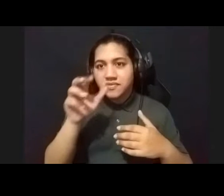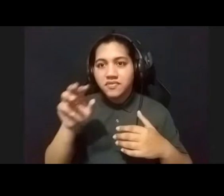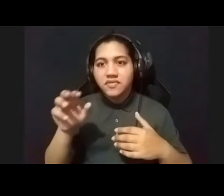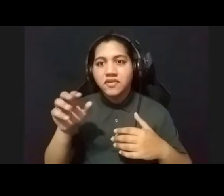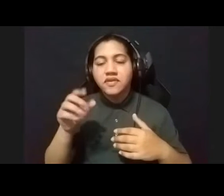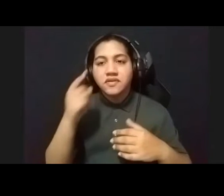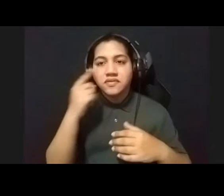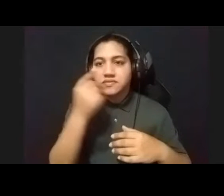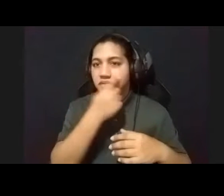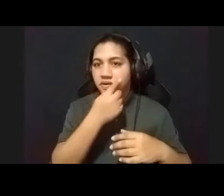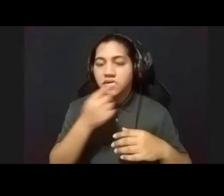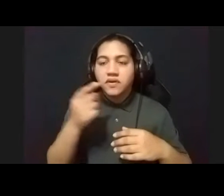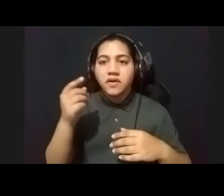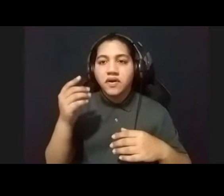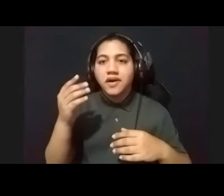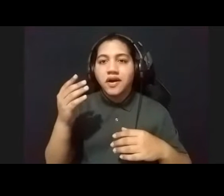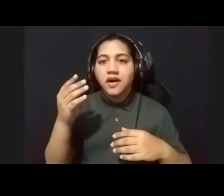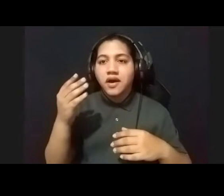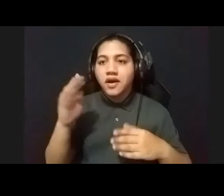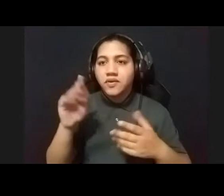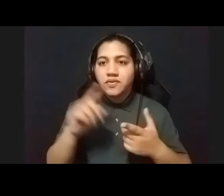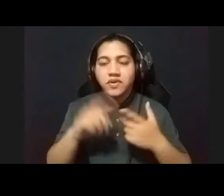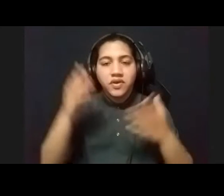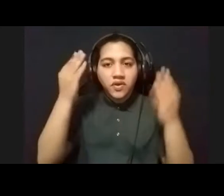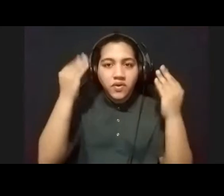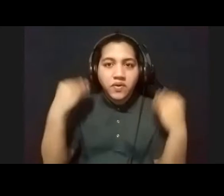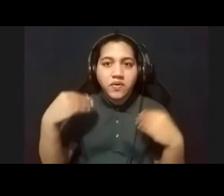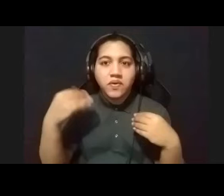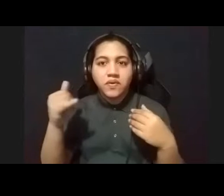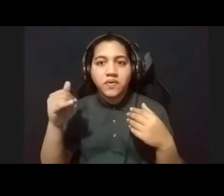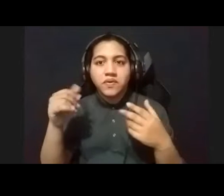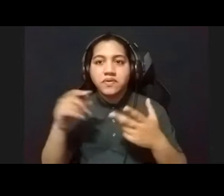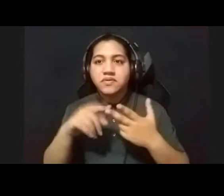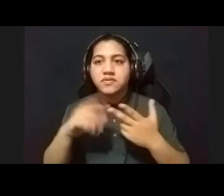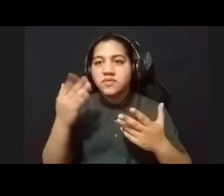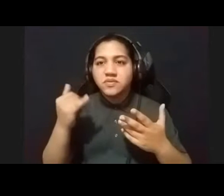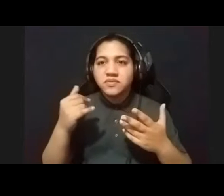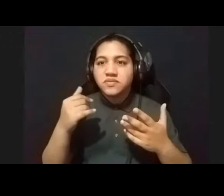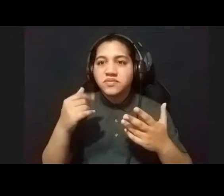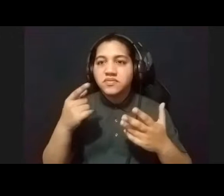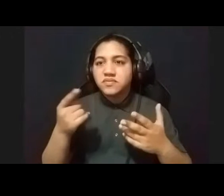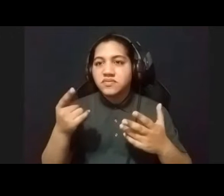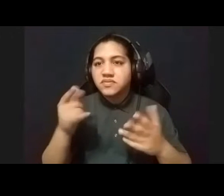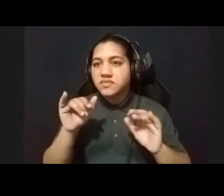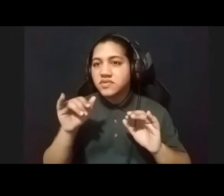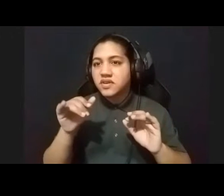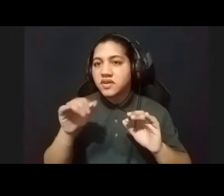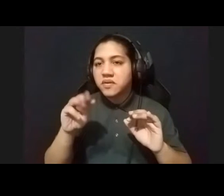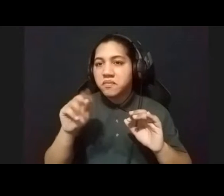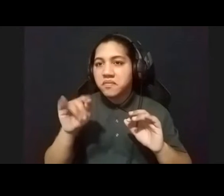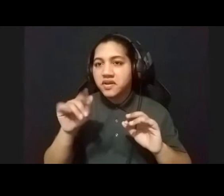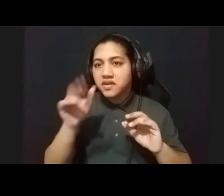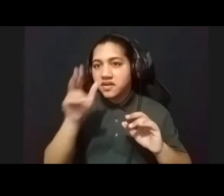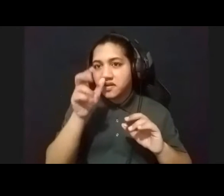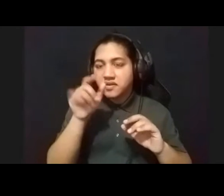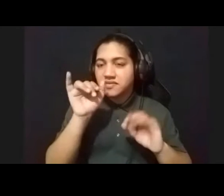azules. Y yo me pregunto, pero ¿cuál era la razón de hacer una Martina como esta?